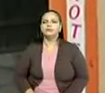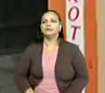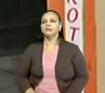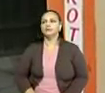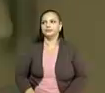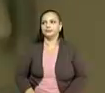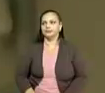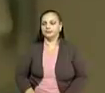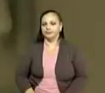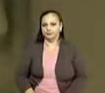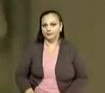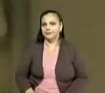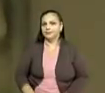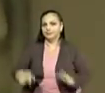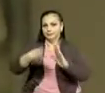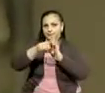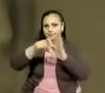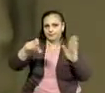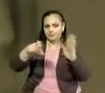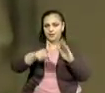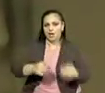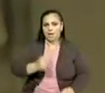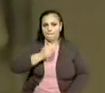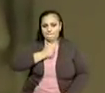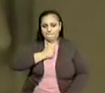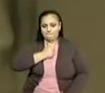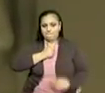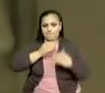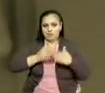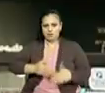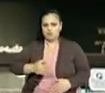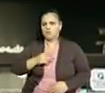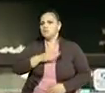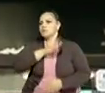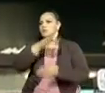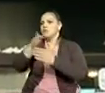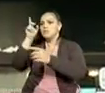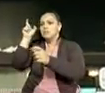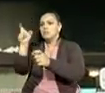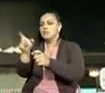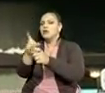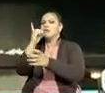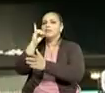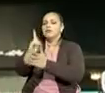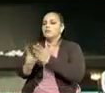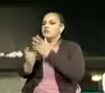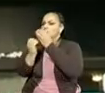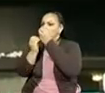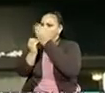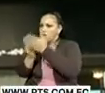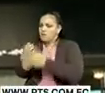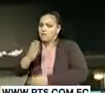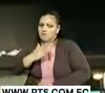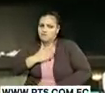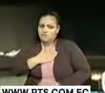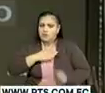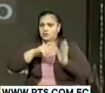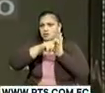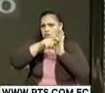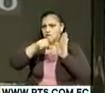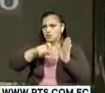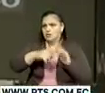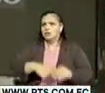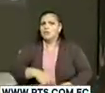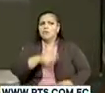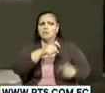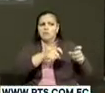La denuncia fue hecha hace pocas horas en la fiscalía. El propietario de uno de estos locales comentó que los delincuentes ingresaron